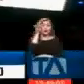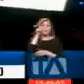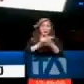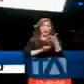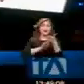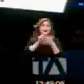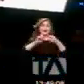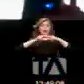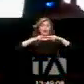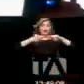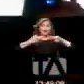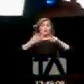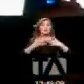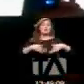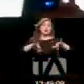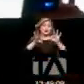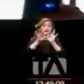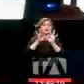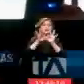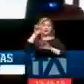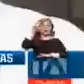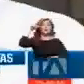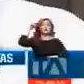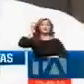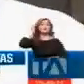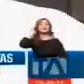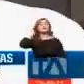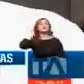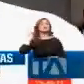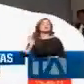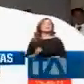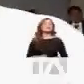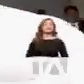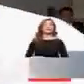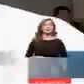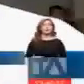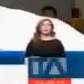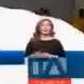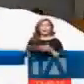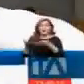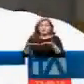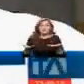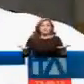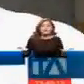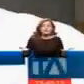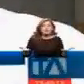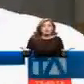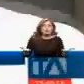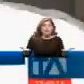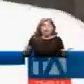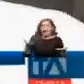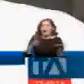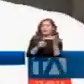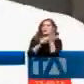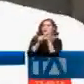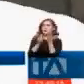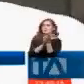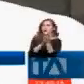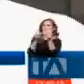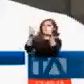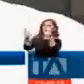futuras aprobaciones de reformas importantes por parte del gobierno. Entonces ahora, ¿con qué nos dejan? Con nada. Nos dejan con un premio a la ministra saliente. En